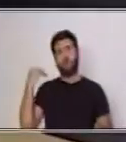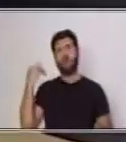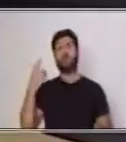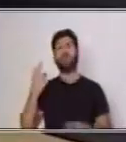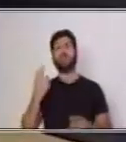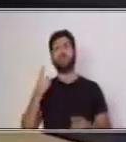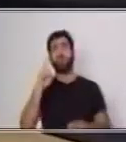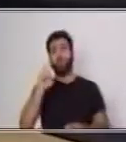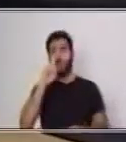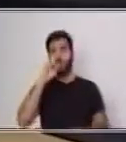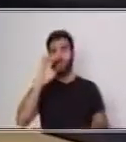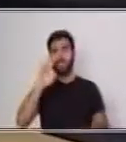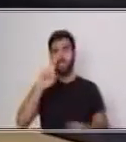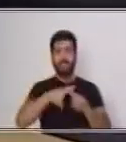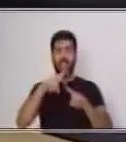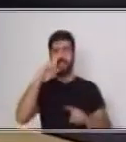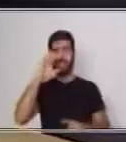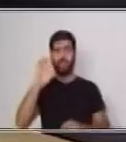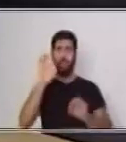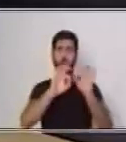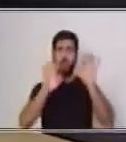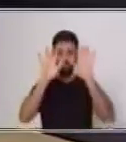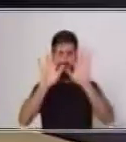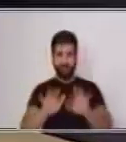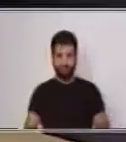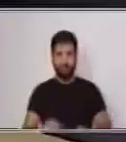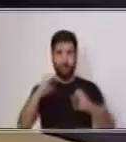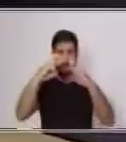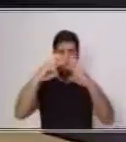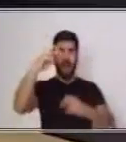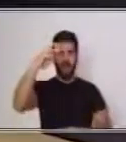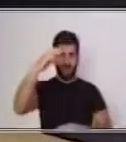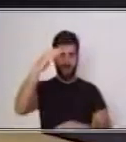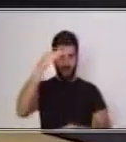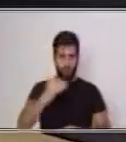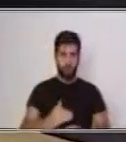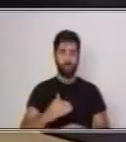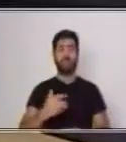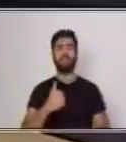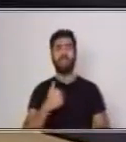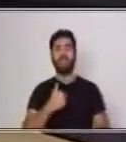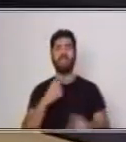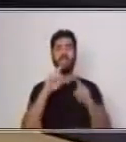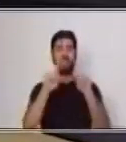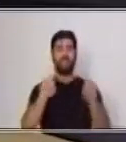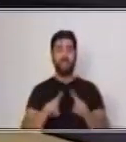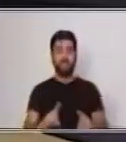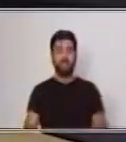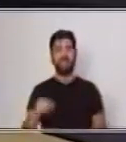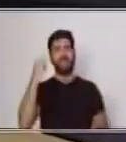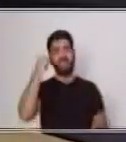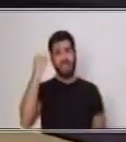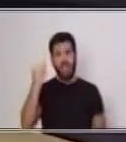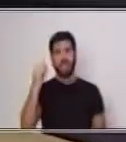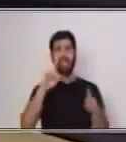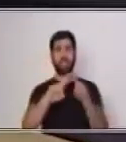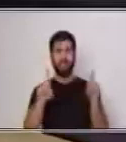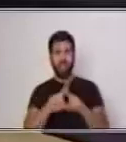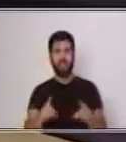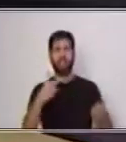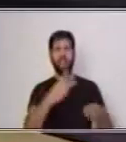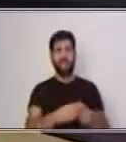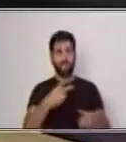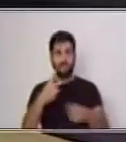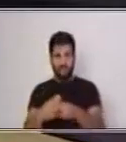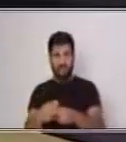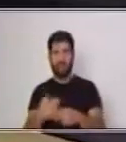un texto, un párrafo va a estar compuesto por varias ideas, varias frases que nos van a dar